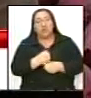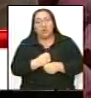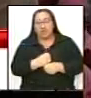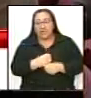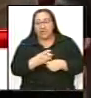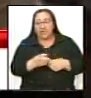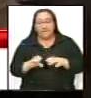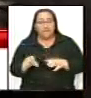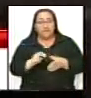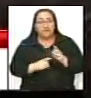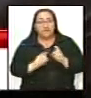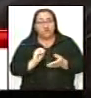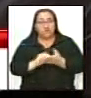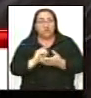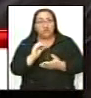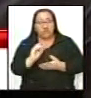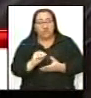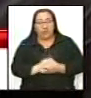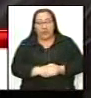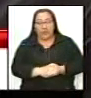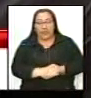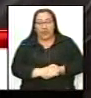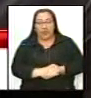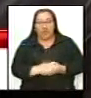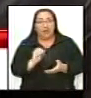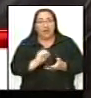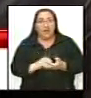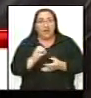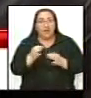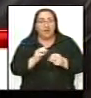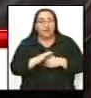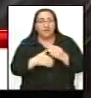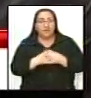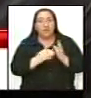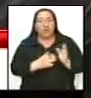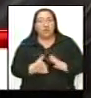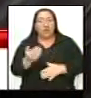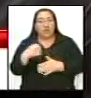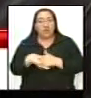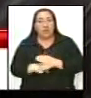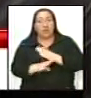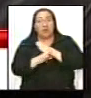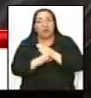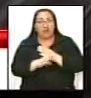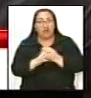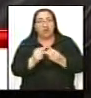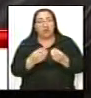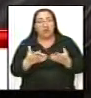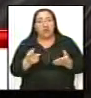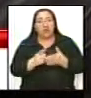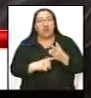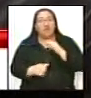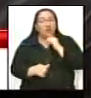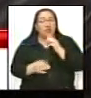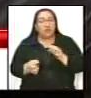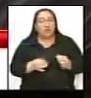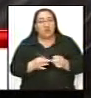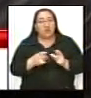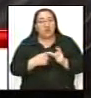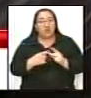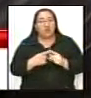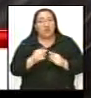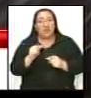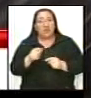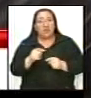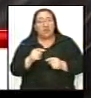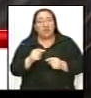le está haciendo una asignación de mayor presupuesto para el tema de orden interno y para defensa. Son aspectos que hay que detallar. Entonces, en ese entender,